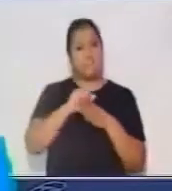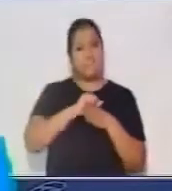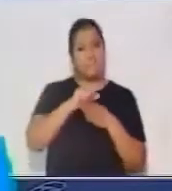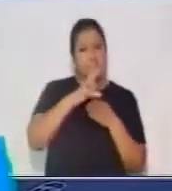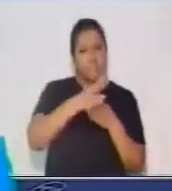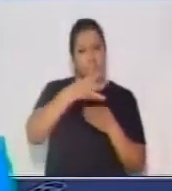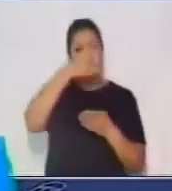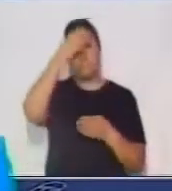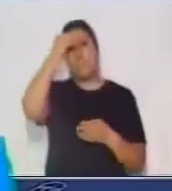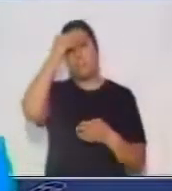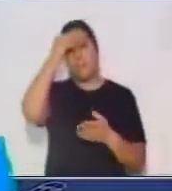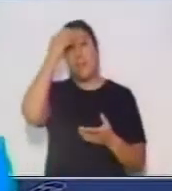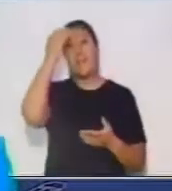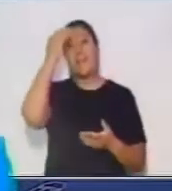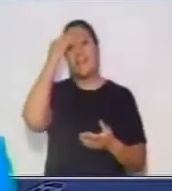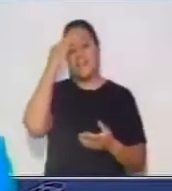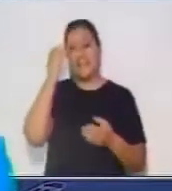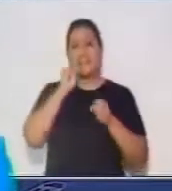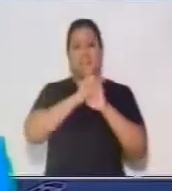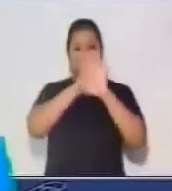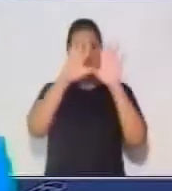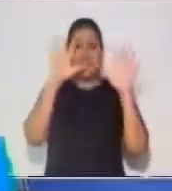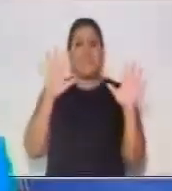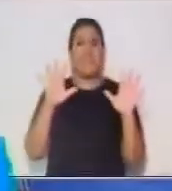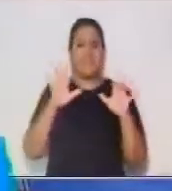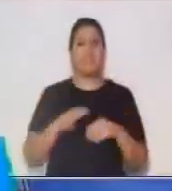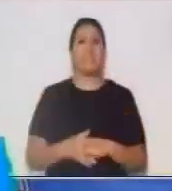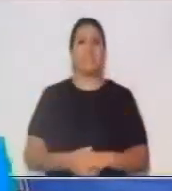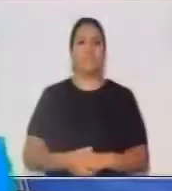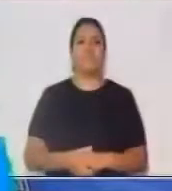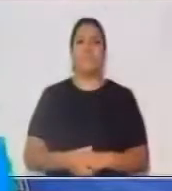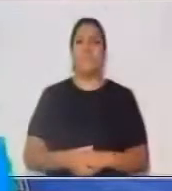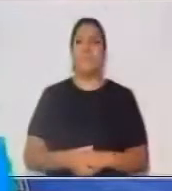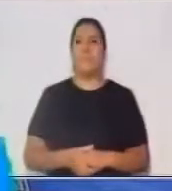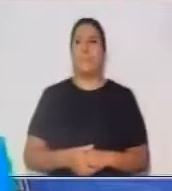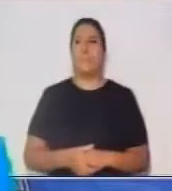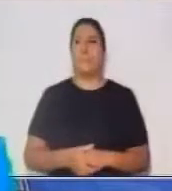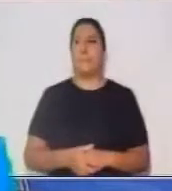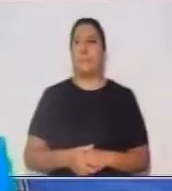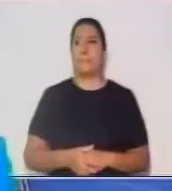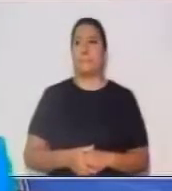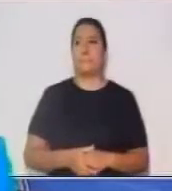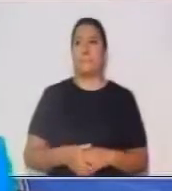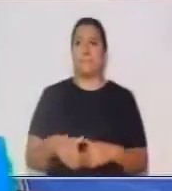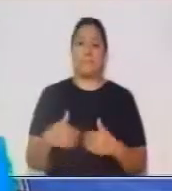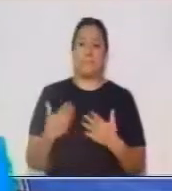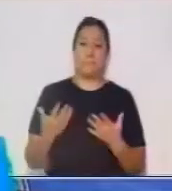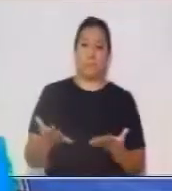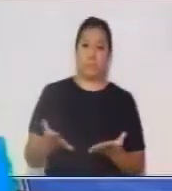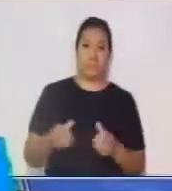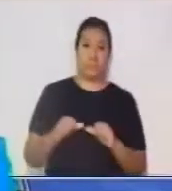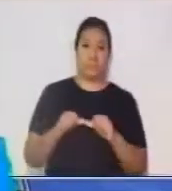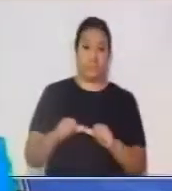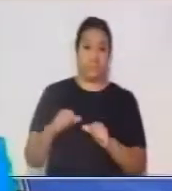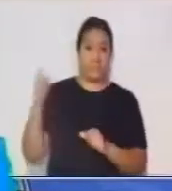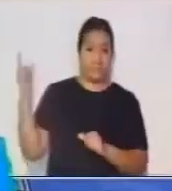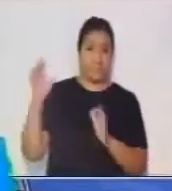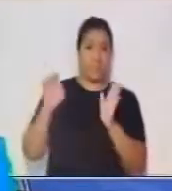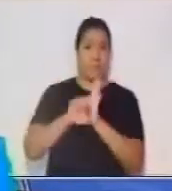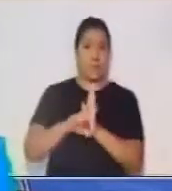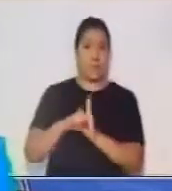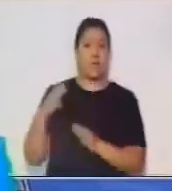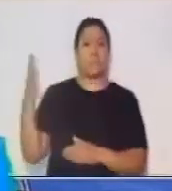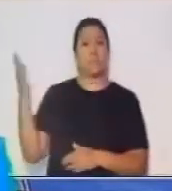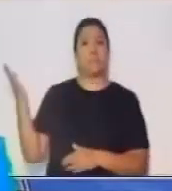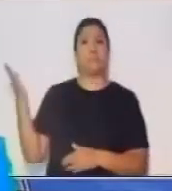No hay mal que dure 100 años. ¿Qué tal, Sabato? Pues ya estoy cargado de chocolatito.